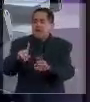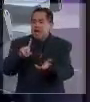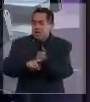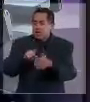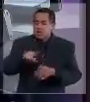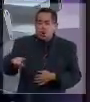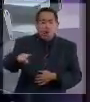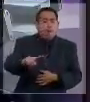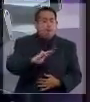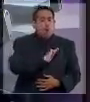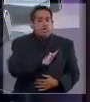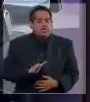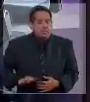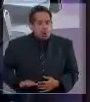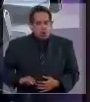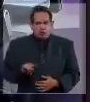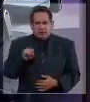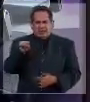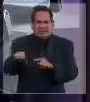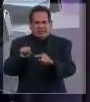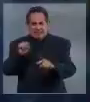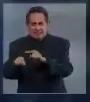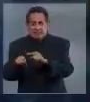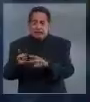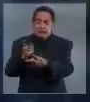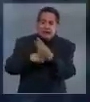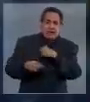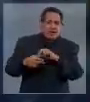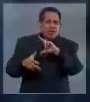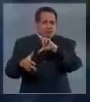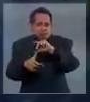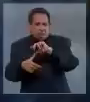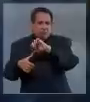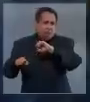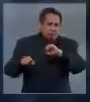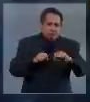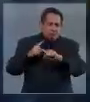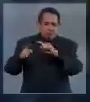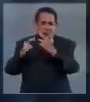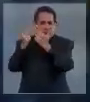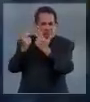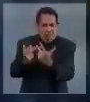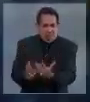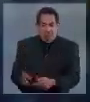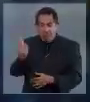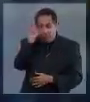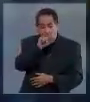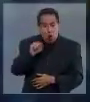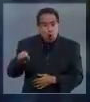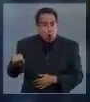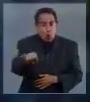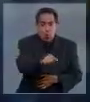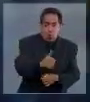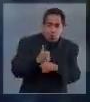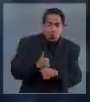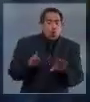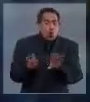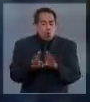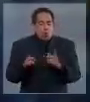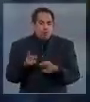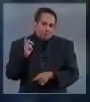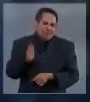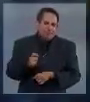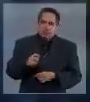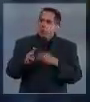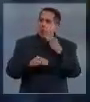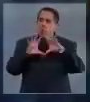son altamente sensibles a desastres naturales. Y estos se han incrementado por el cambio, su intensidad, por precisamente el cambio